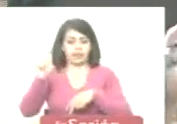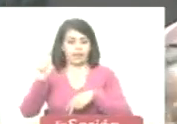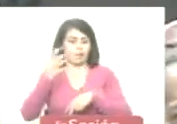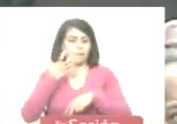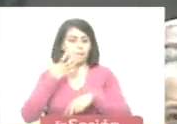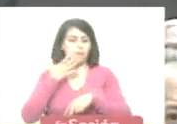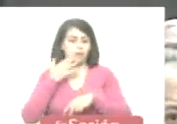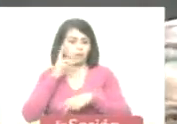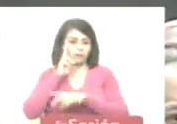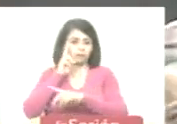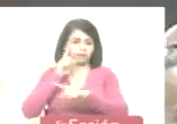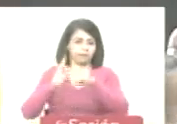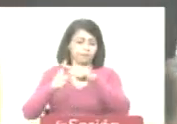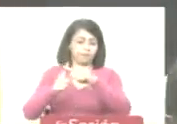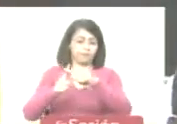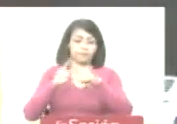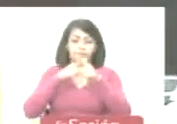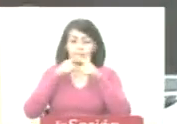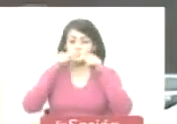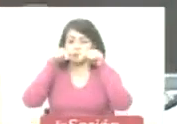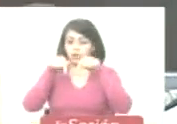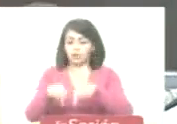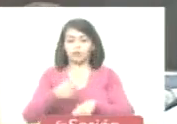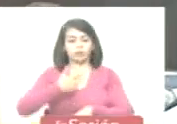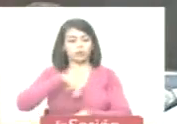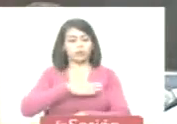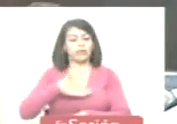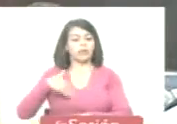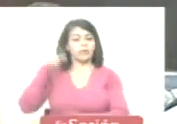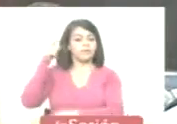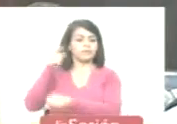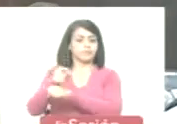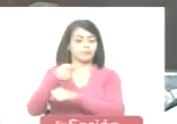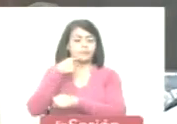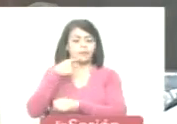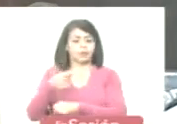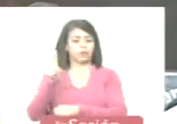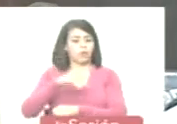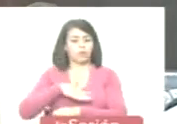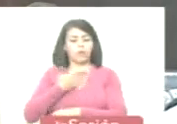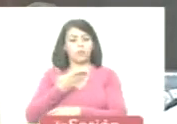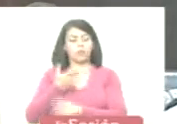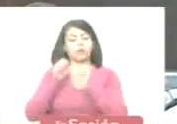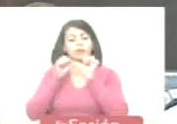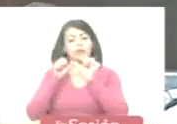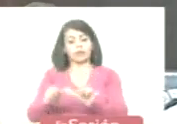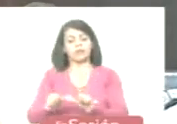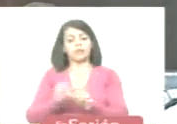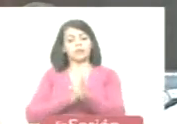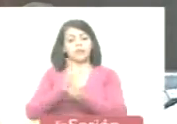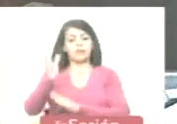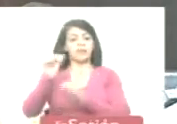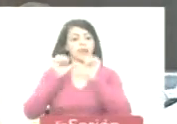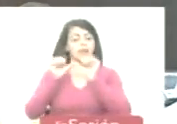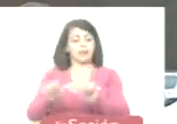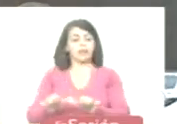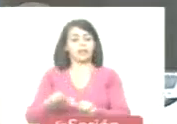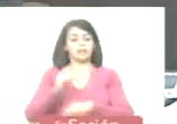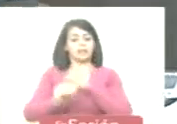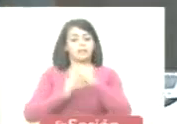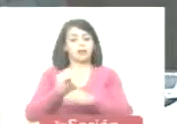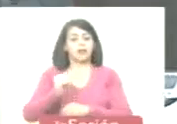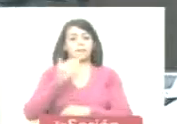ejemplo. Entonces, nosotros queremos señalar aquí, no nos podemos quedar y seguir quedando en el hecho